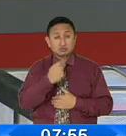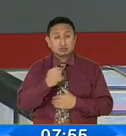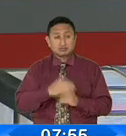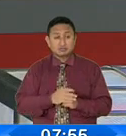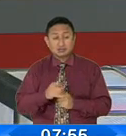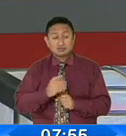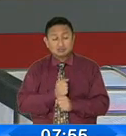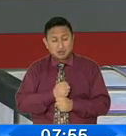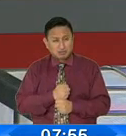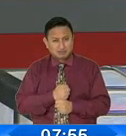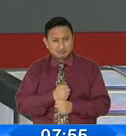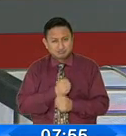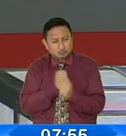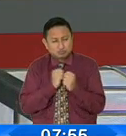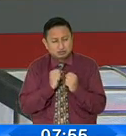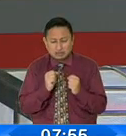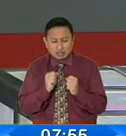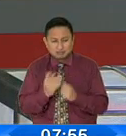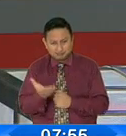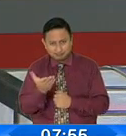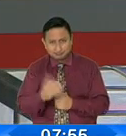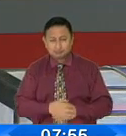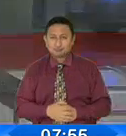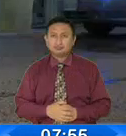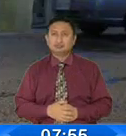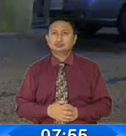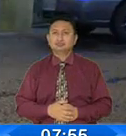hambre ni de frío. Veamos esta historia.